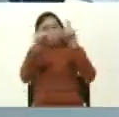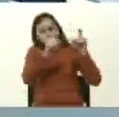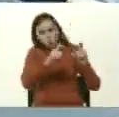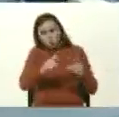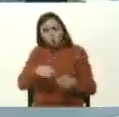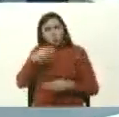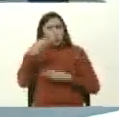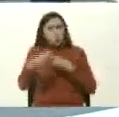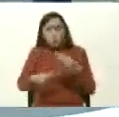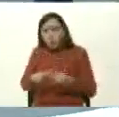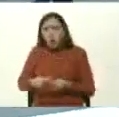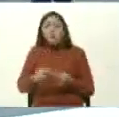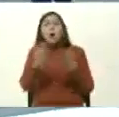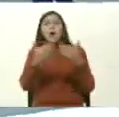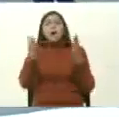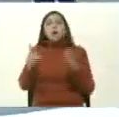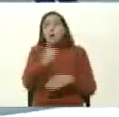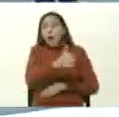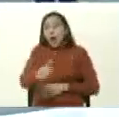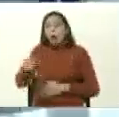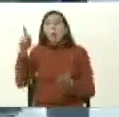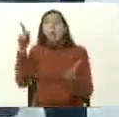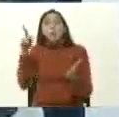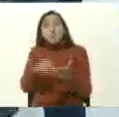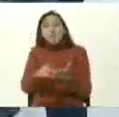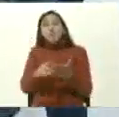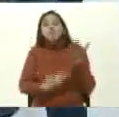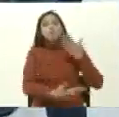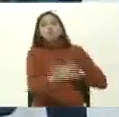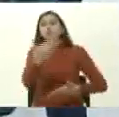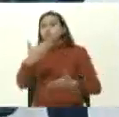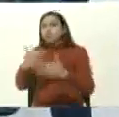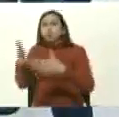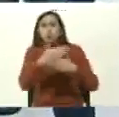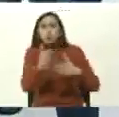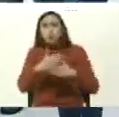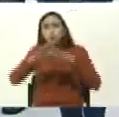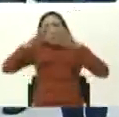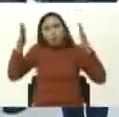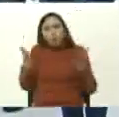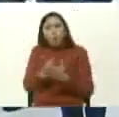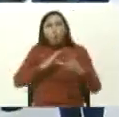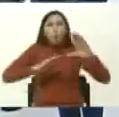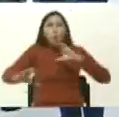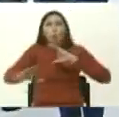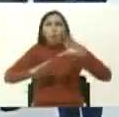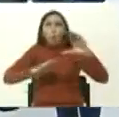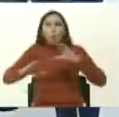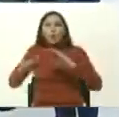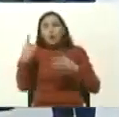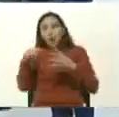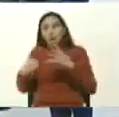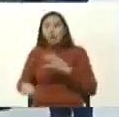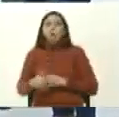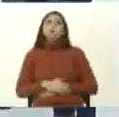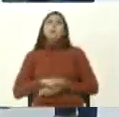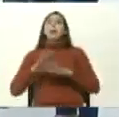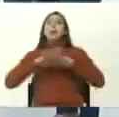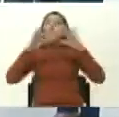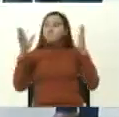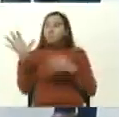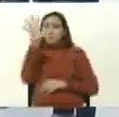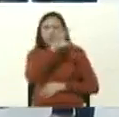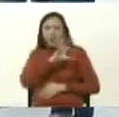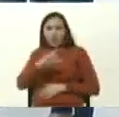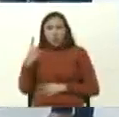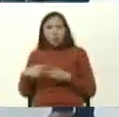cómo nuestros estudiantes pueden también interconectarse con el mundo, comunicarse con otros estudiantes del mundo. Y hoy,